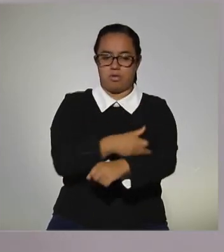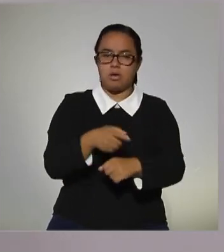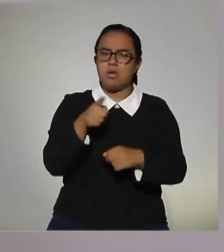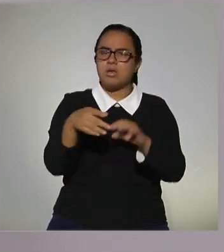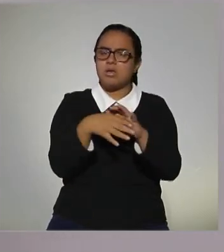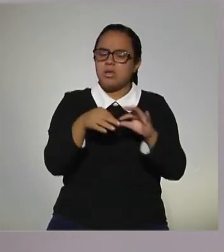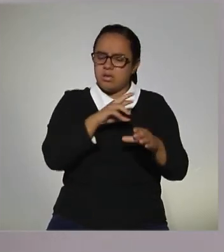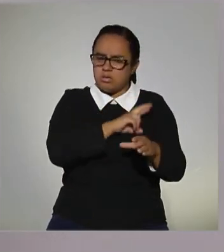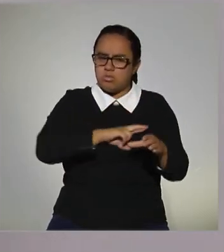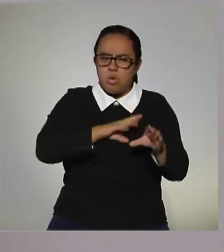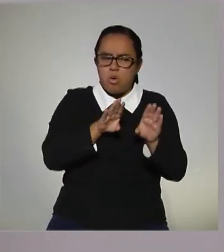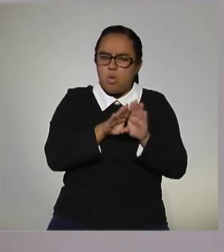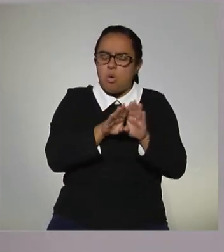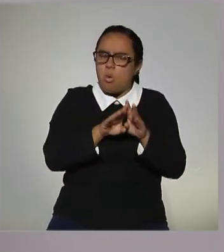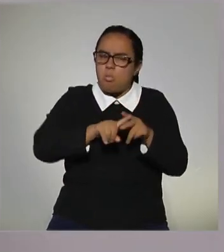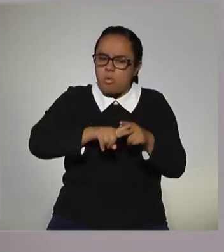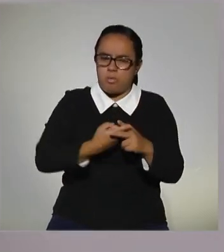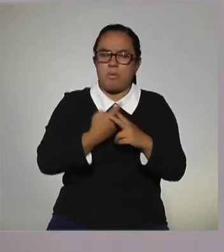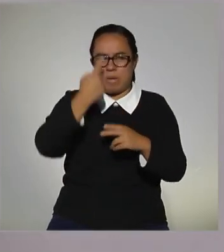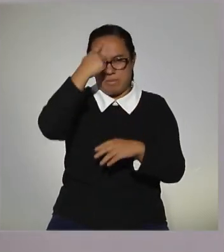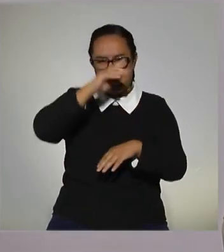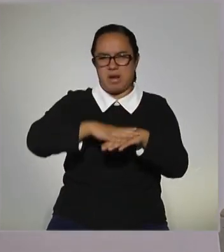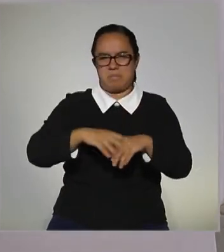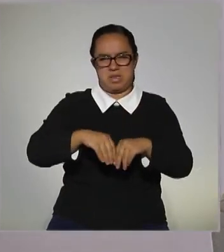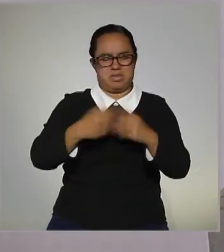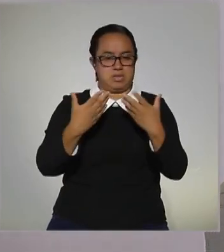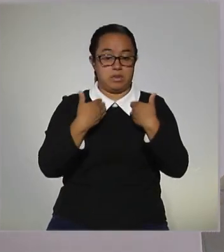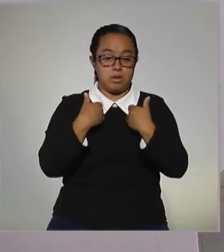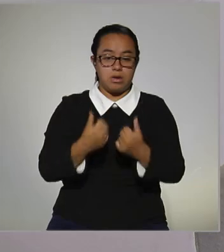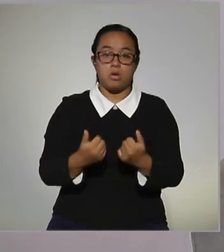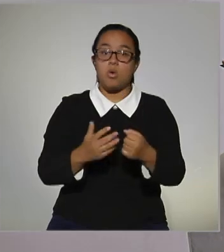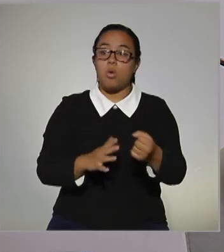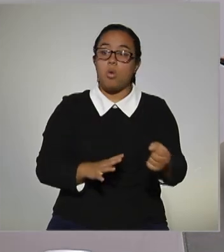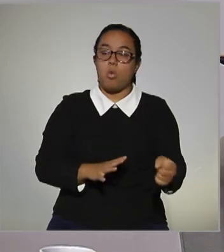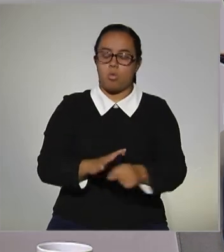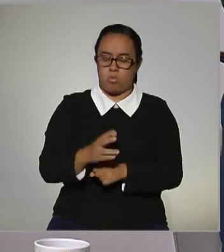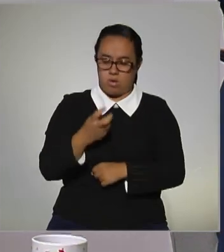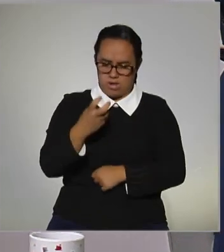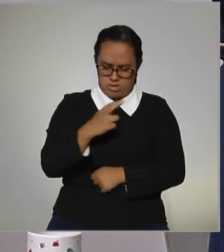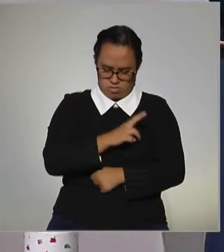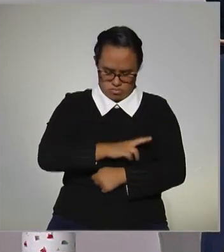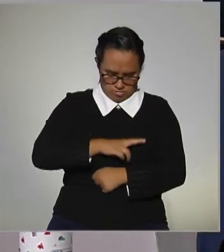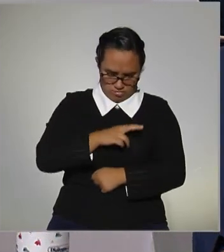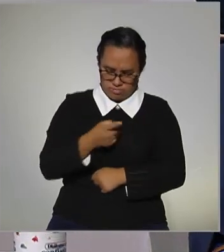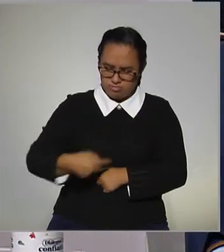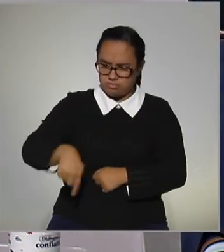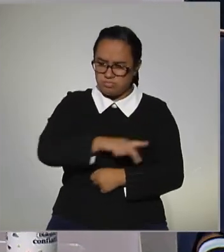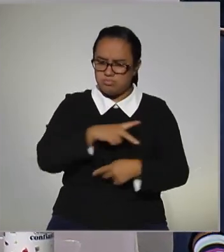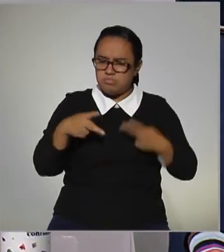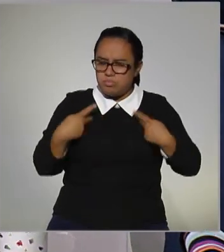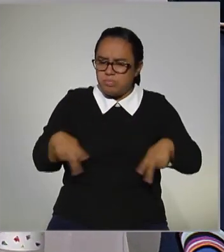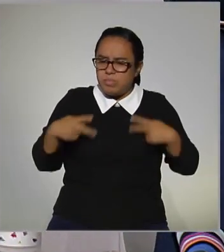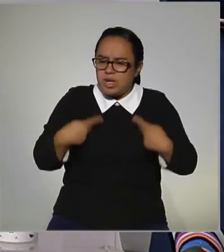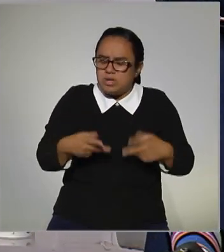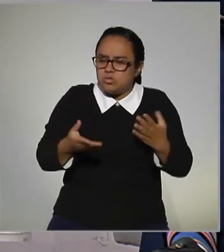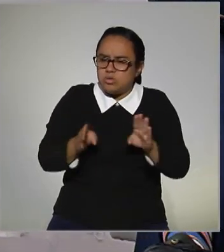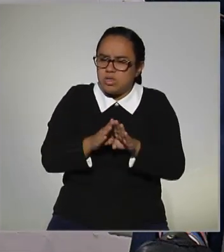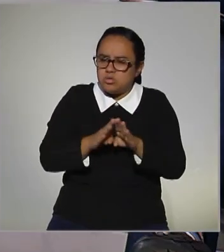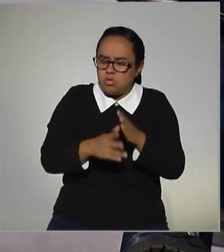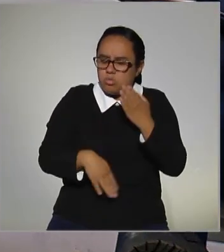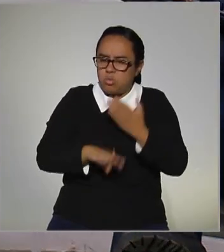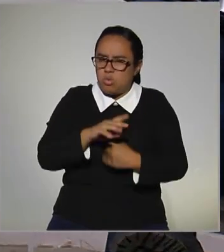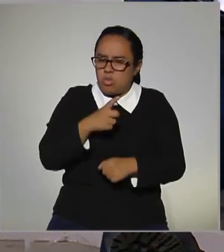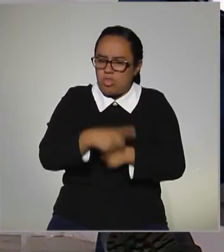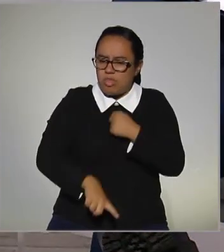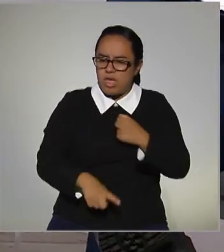cómo surge, para entender más cuál es el daño que nos provoca a las personas el tener este tipo de